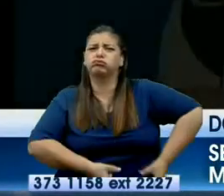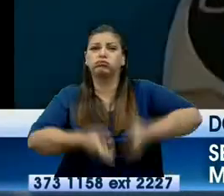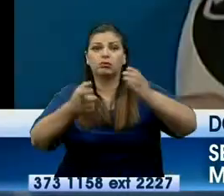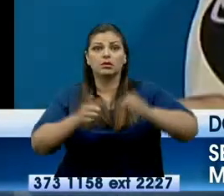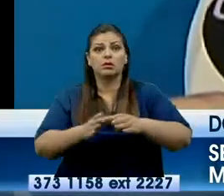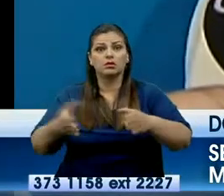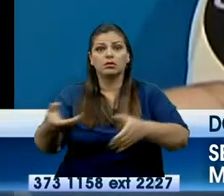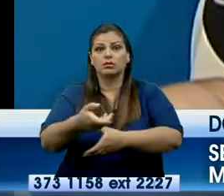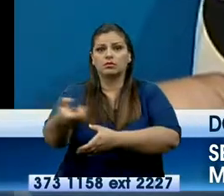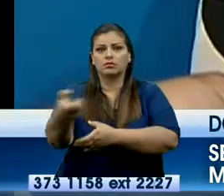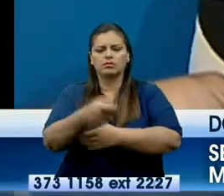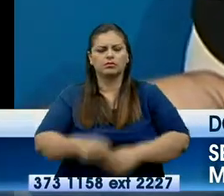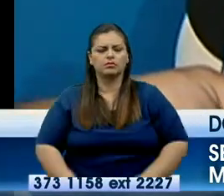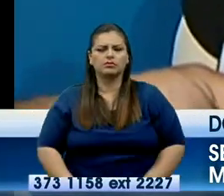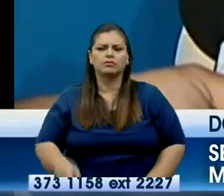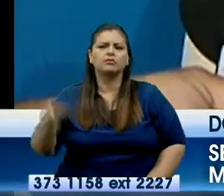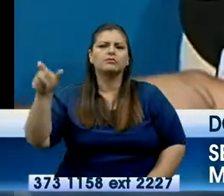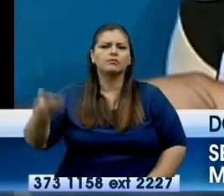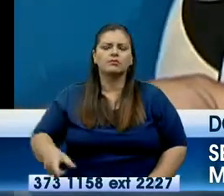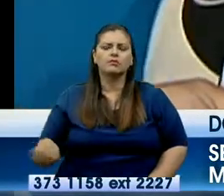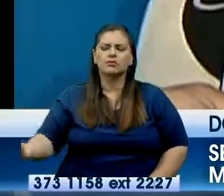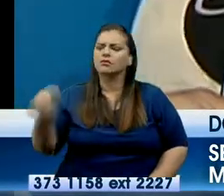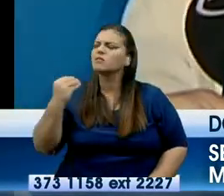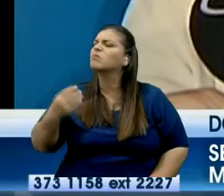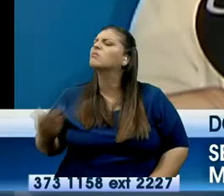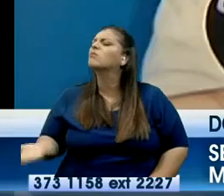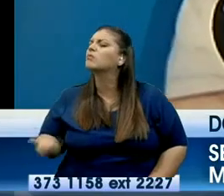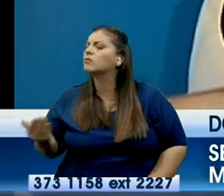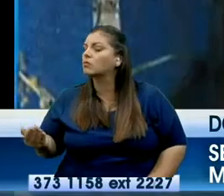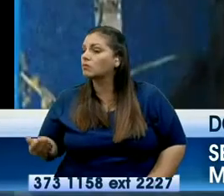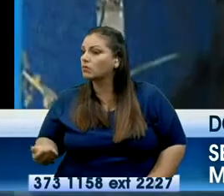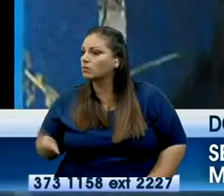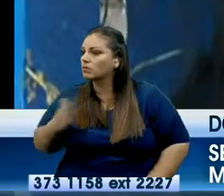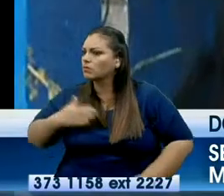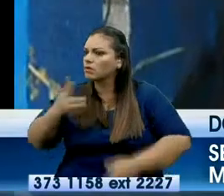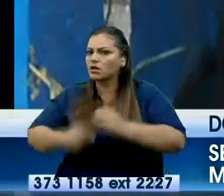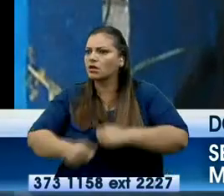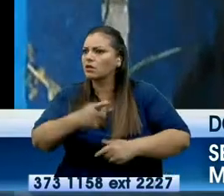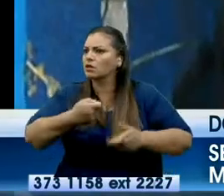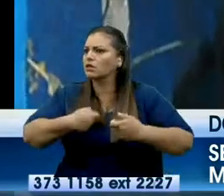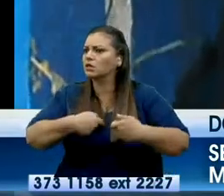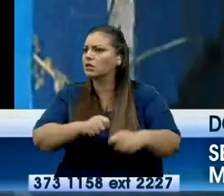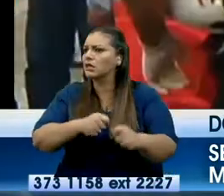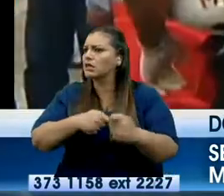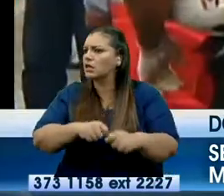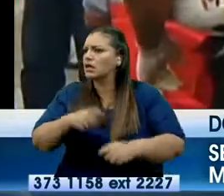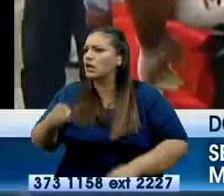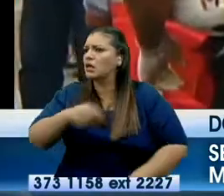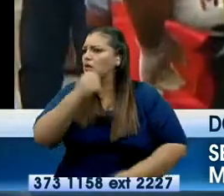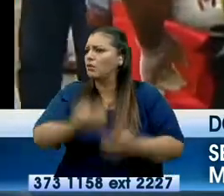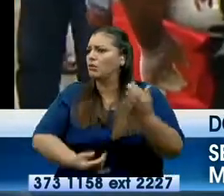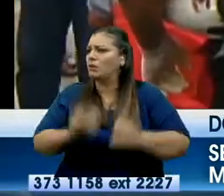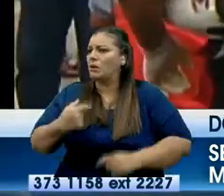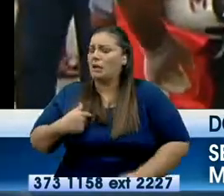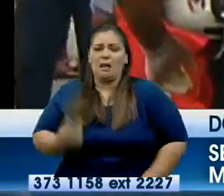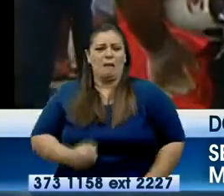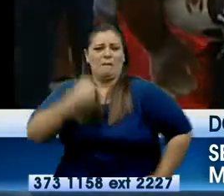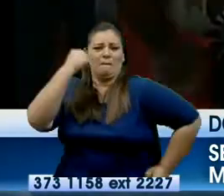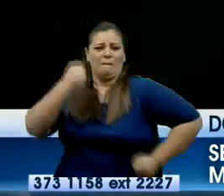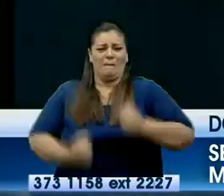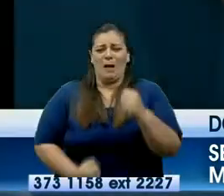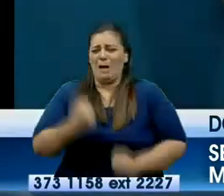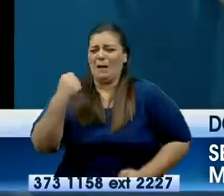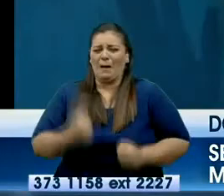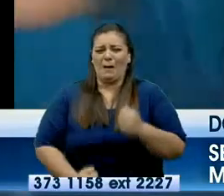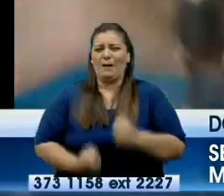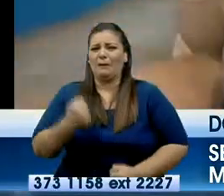Solo me gritaron ya que hay un incendio en el taller donde están tus hijas y yo lo que venía es corriendo nada más. Y solo el señor es que se ha quemado la cara nada más. Pero ¿el